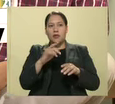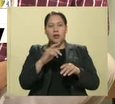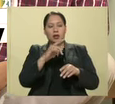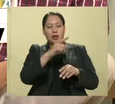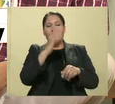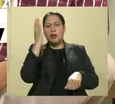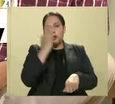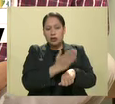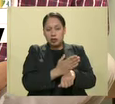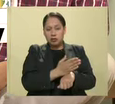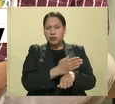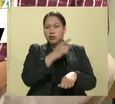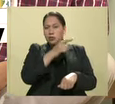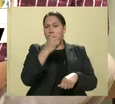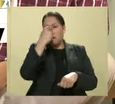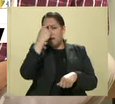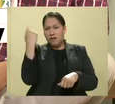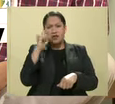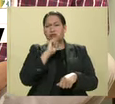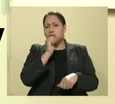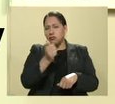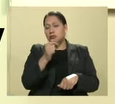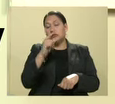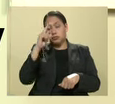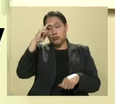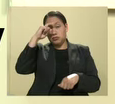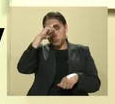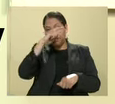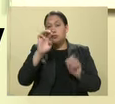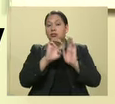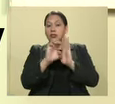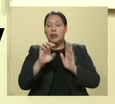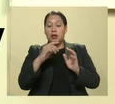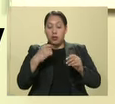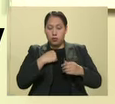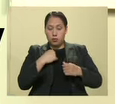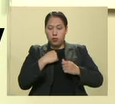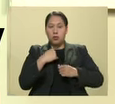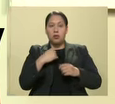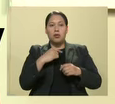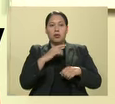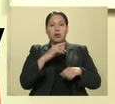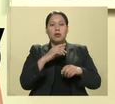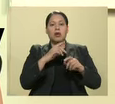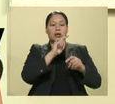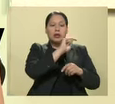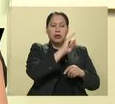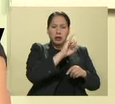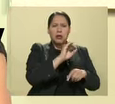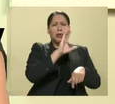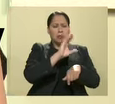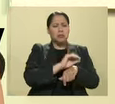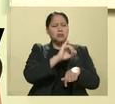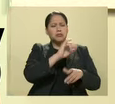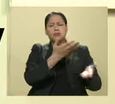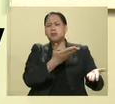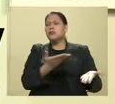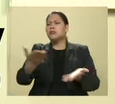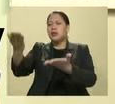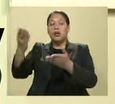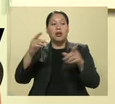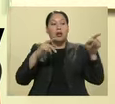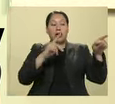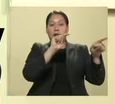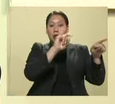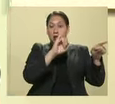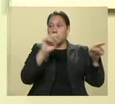delitos, no es tan fácil. Posiblemente a lo mejor es con el consentimiento de un tío, pero ahí ya entra una coparticipación. Te digo,